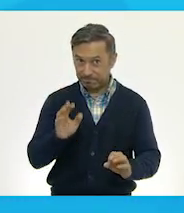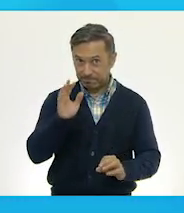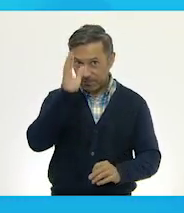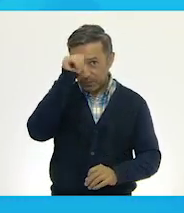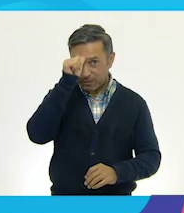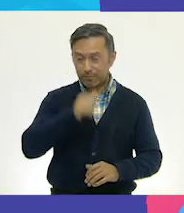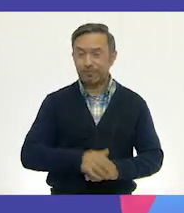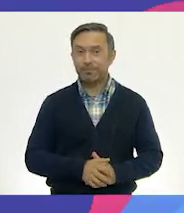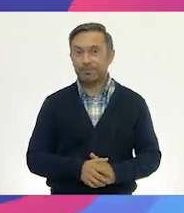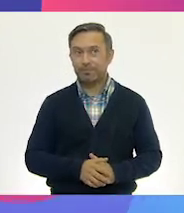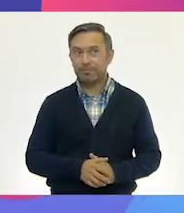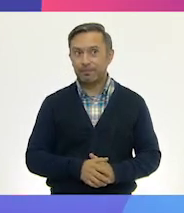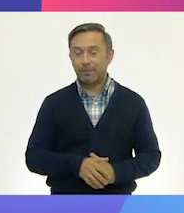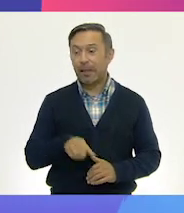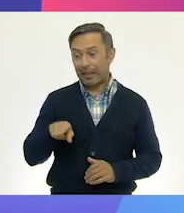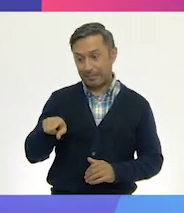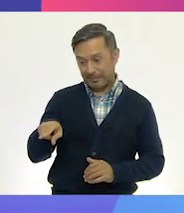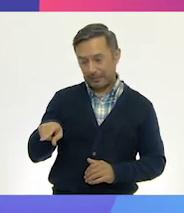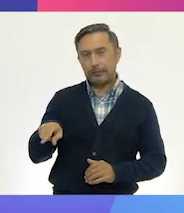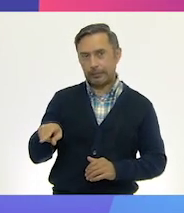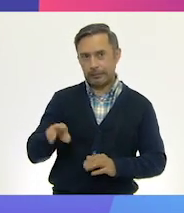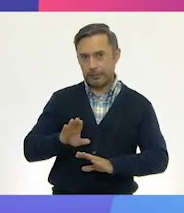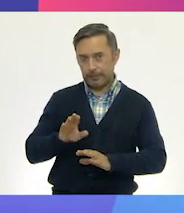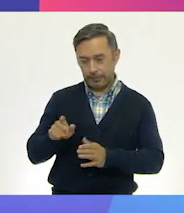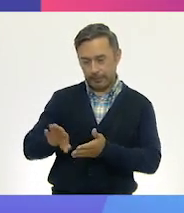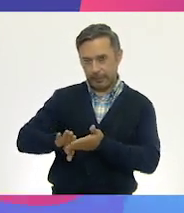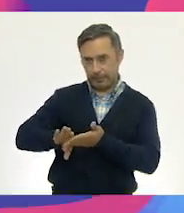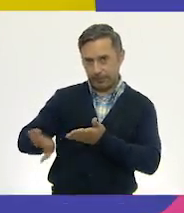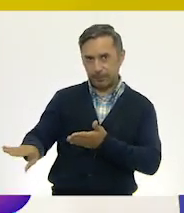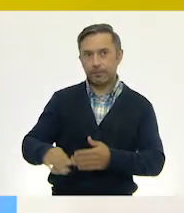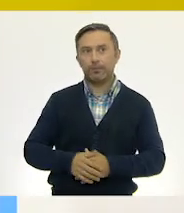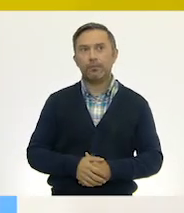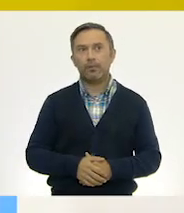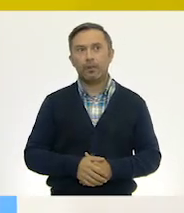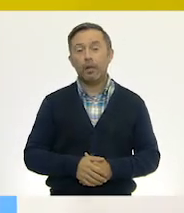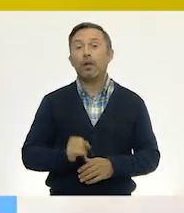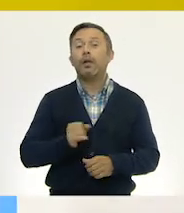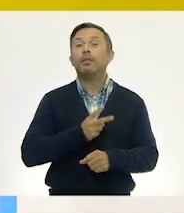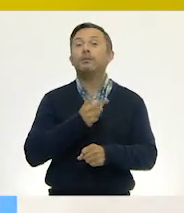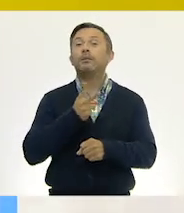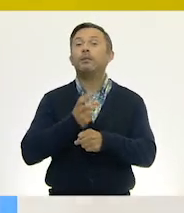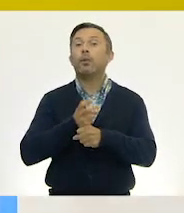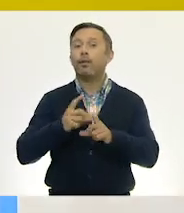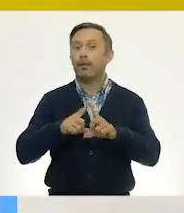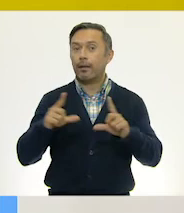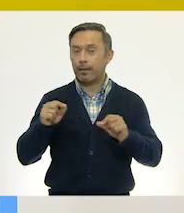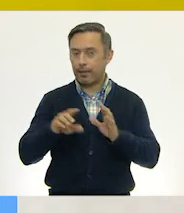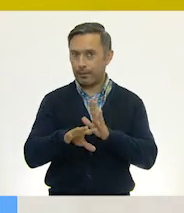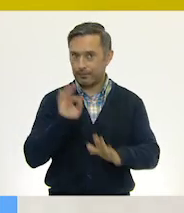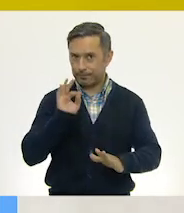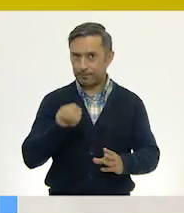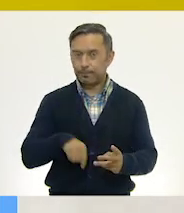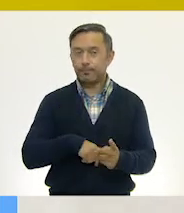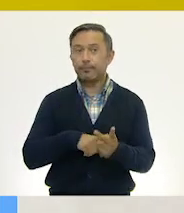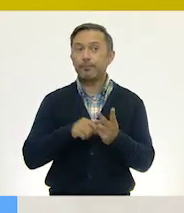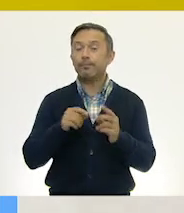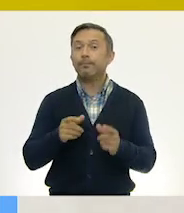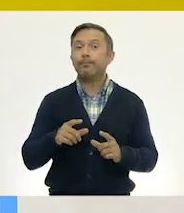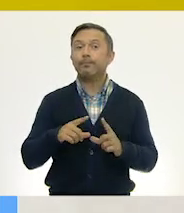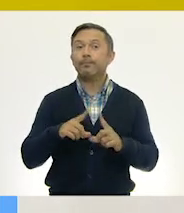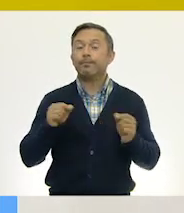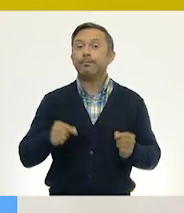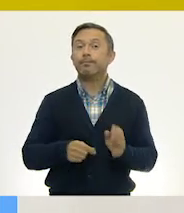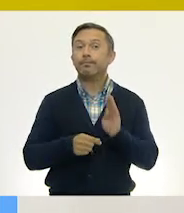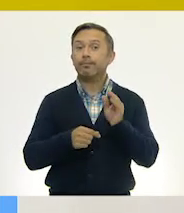dejar esta de este lado porque ya la ocupé. Voy a sacar mi segunda tarjeta. Sí. Y tenemos esta tarjeta